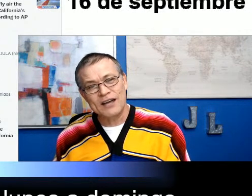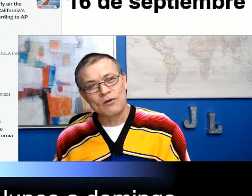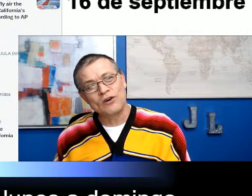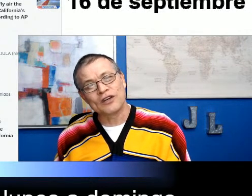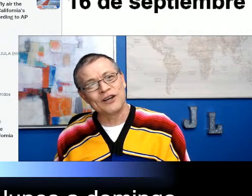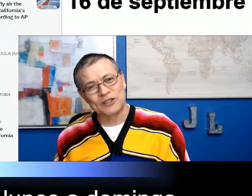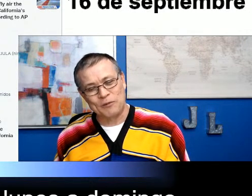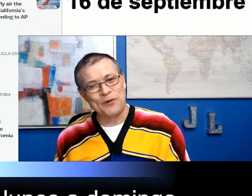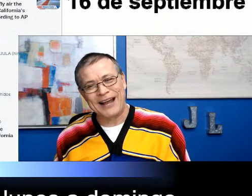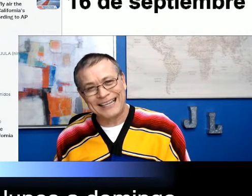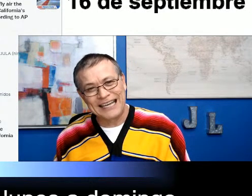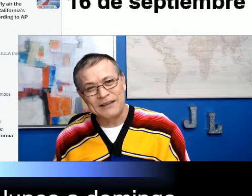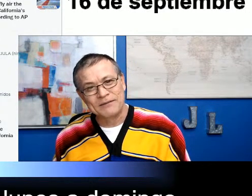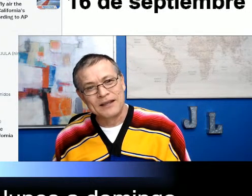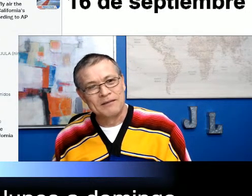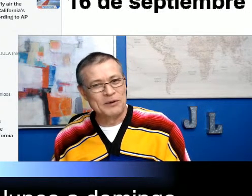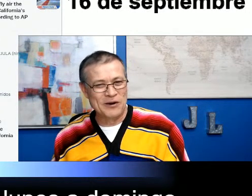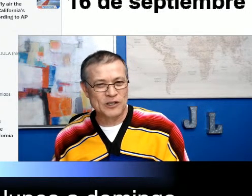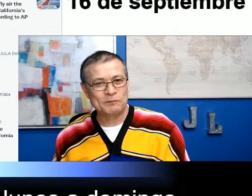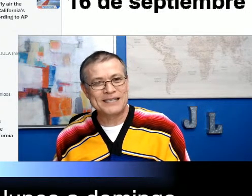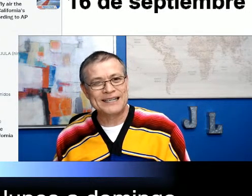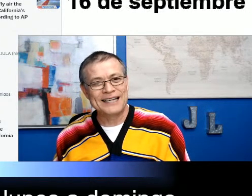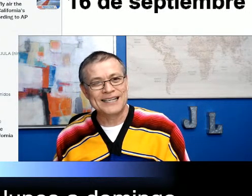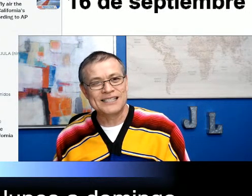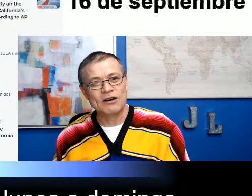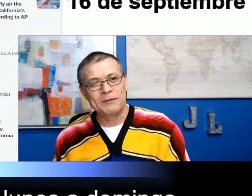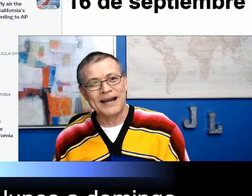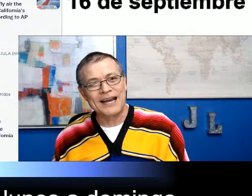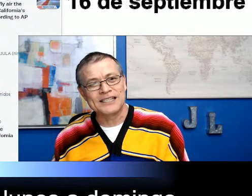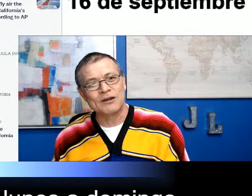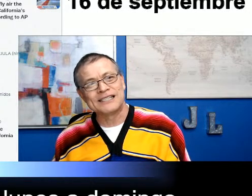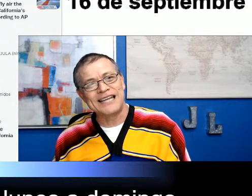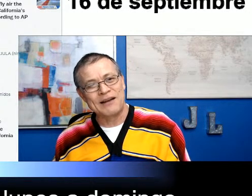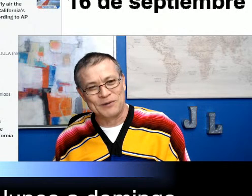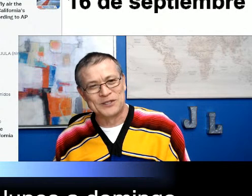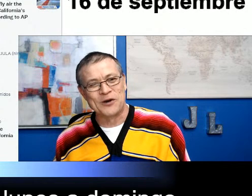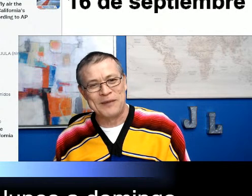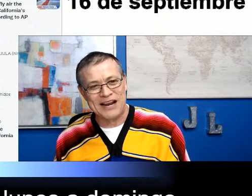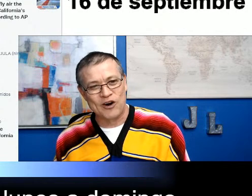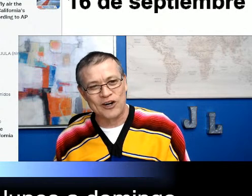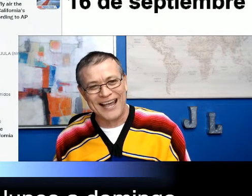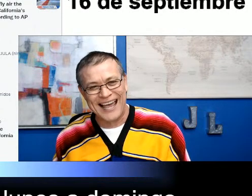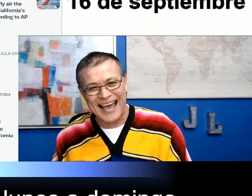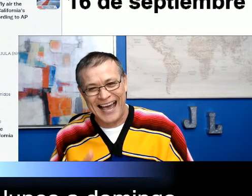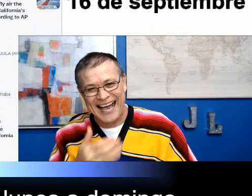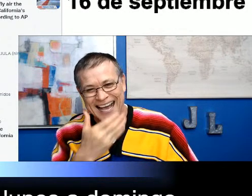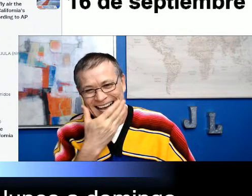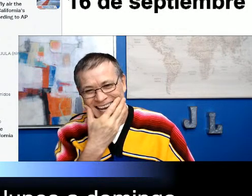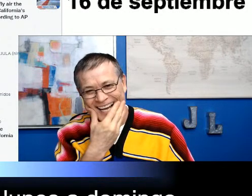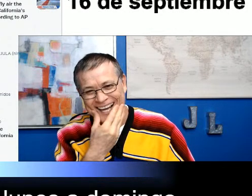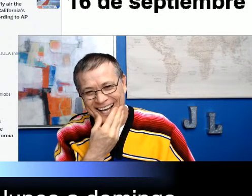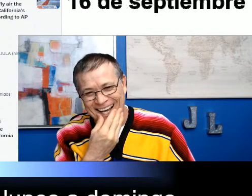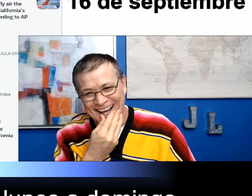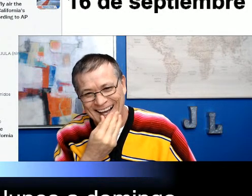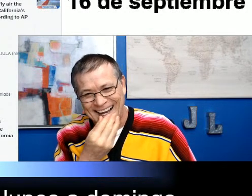enoje uno que otro por aquí, pero los presidentes neoliberales lo hacían mucho mejor.